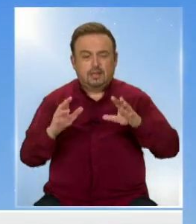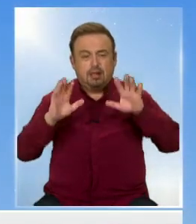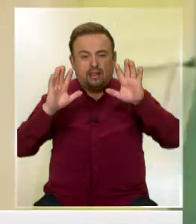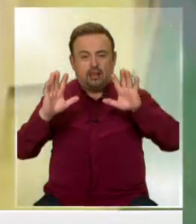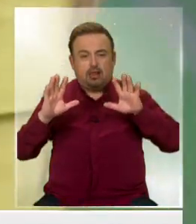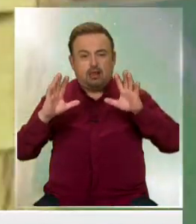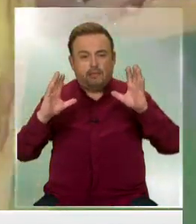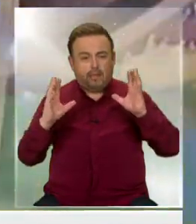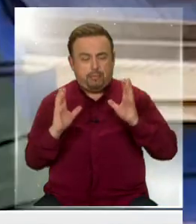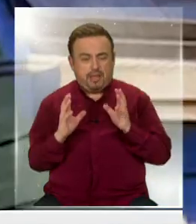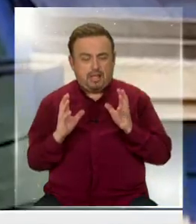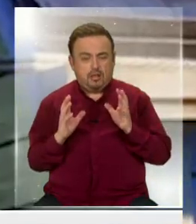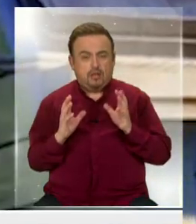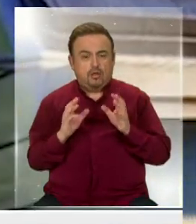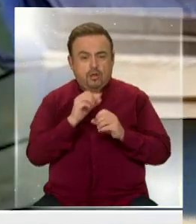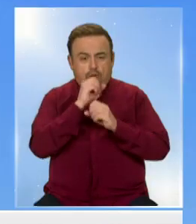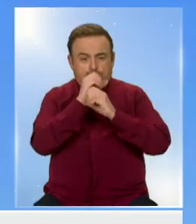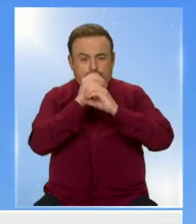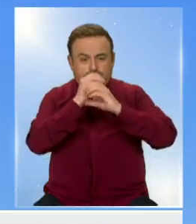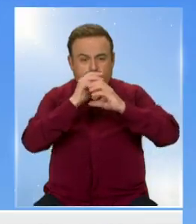10 mucho más pequeños,